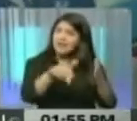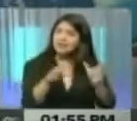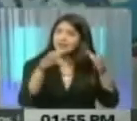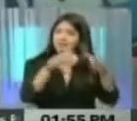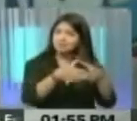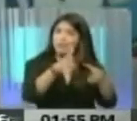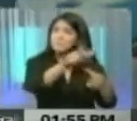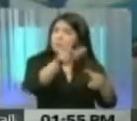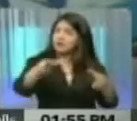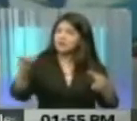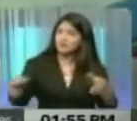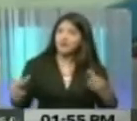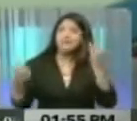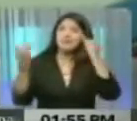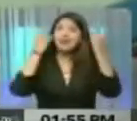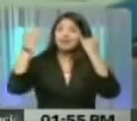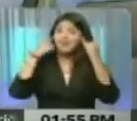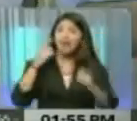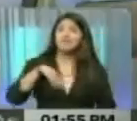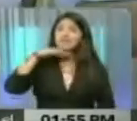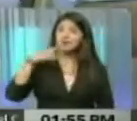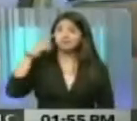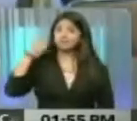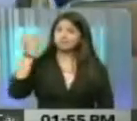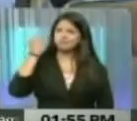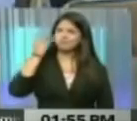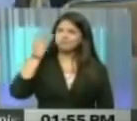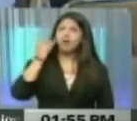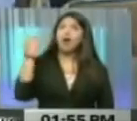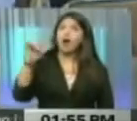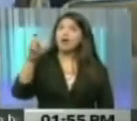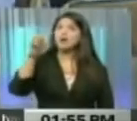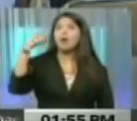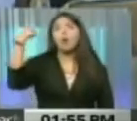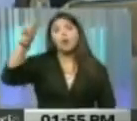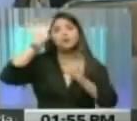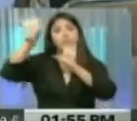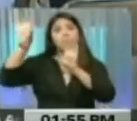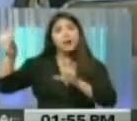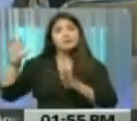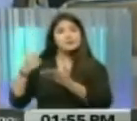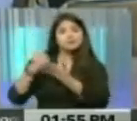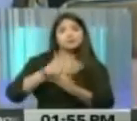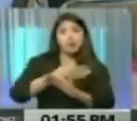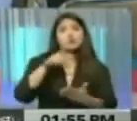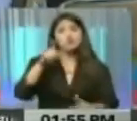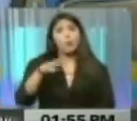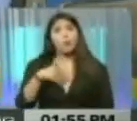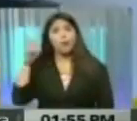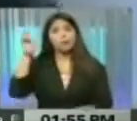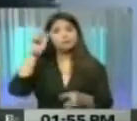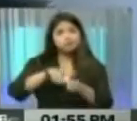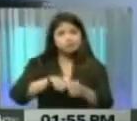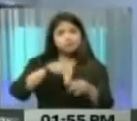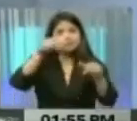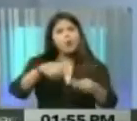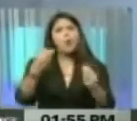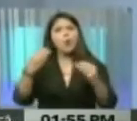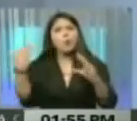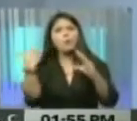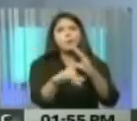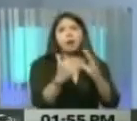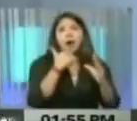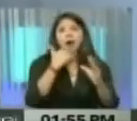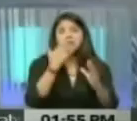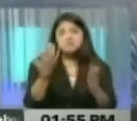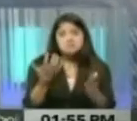gente armada, de ideas, tiene colaboradores en otros países, y tú puedes ser parte del equipo enviando tus